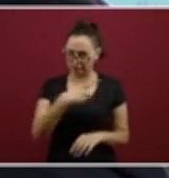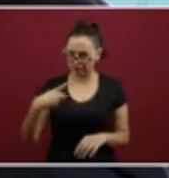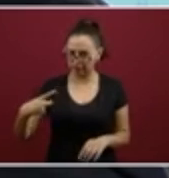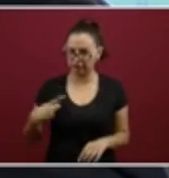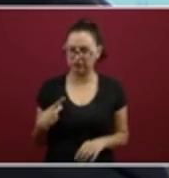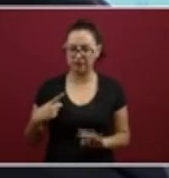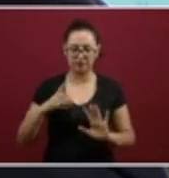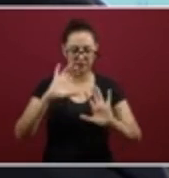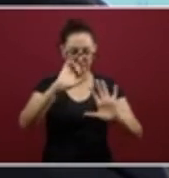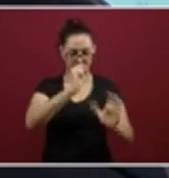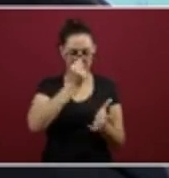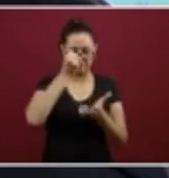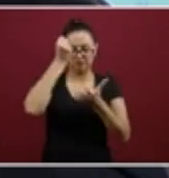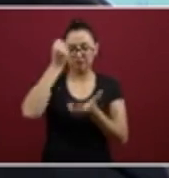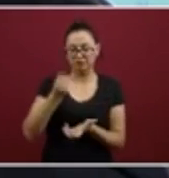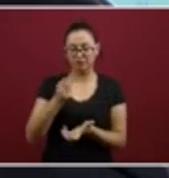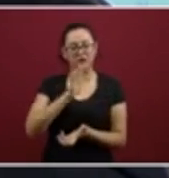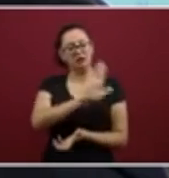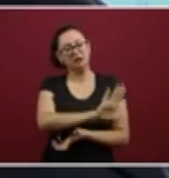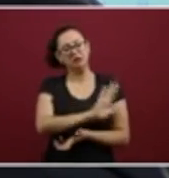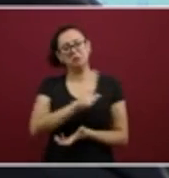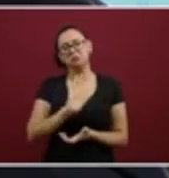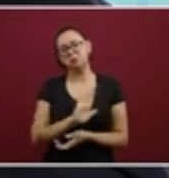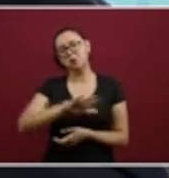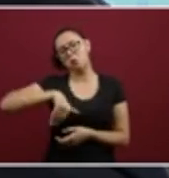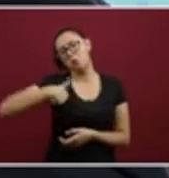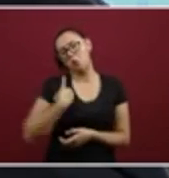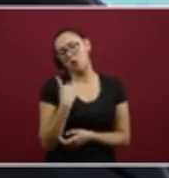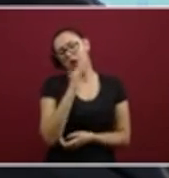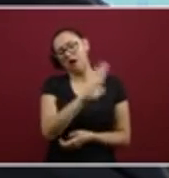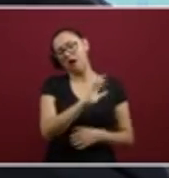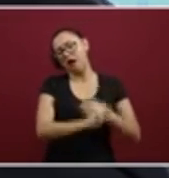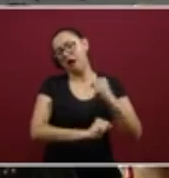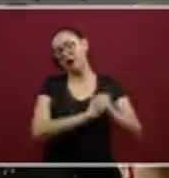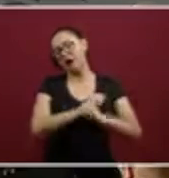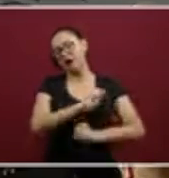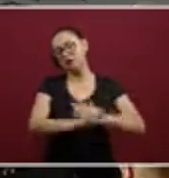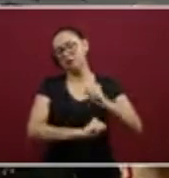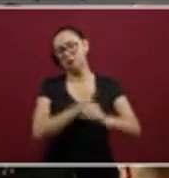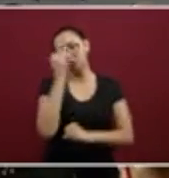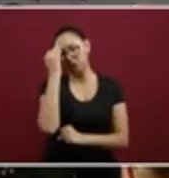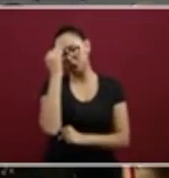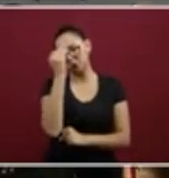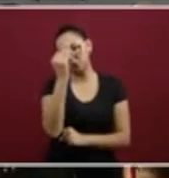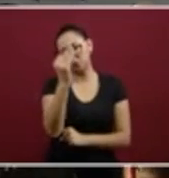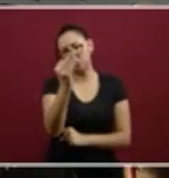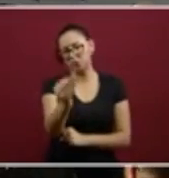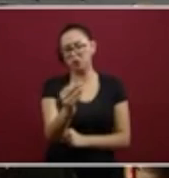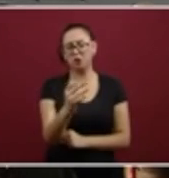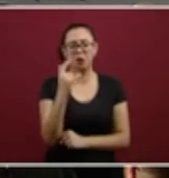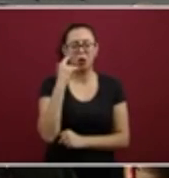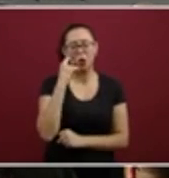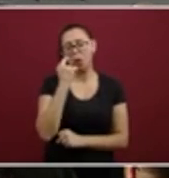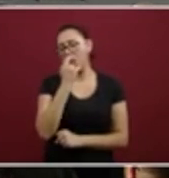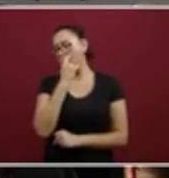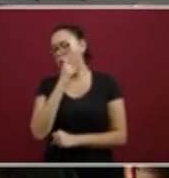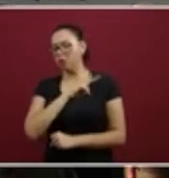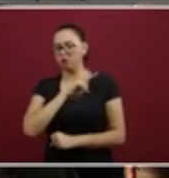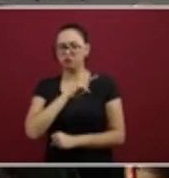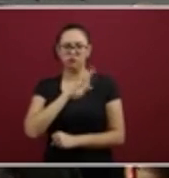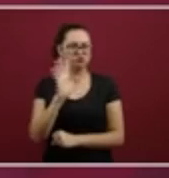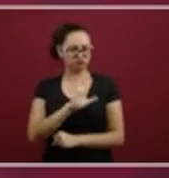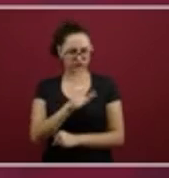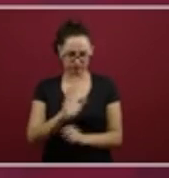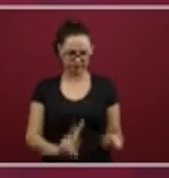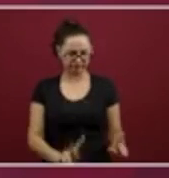no pasen varios años ni muchos años almacenados en bodegas, ya no se le dé un uso discrecional, sino ahora sí se traduzca